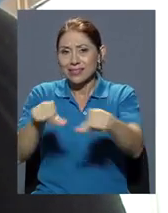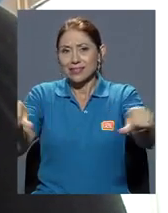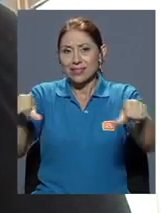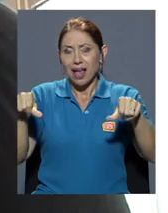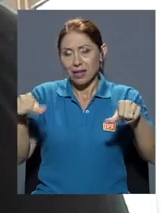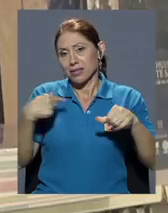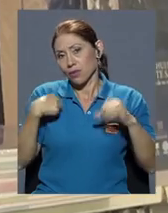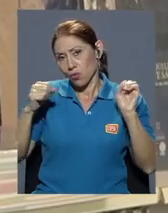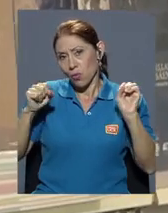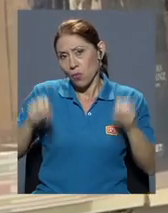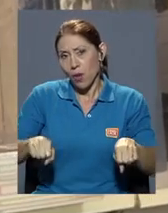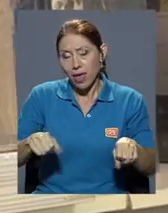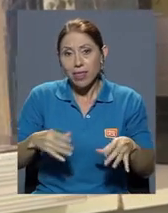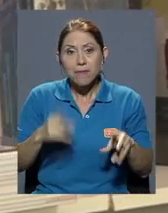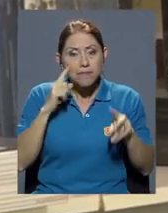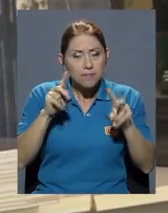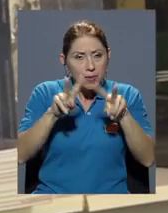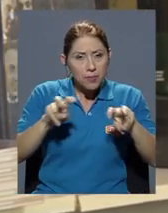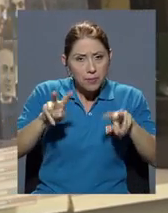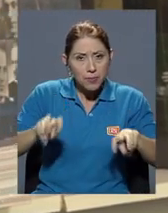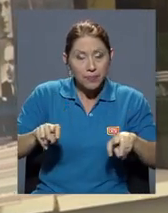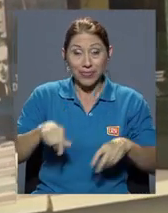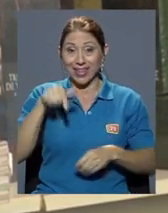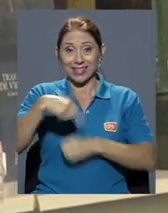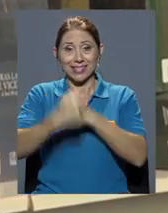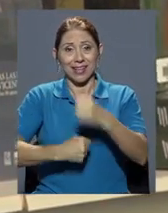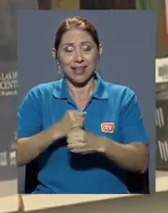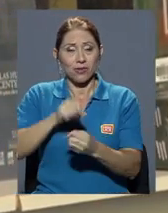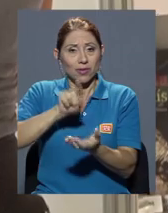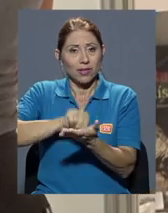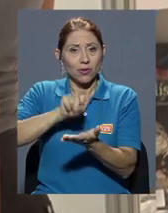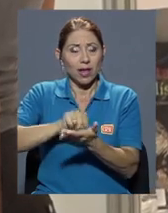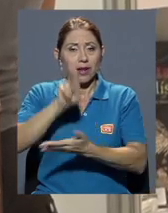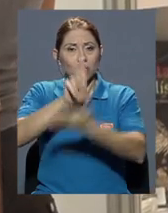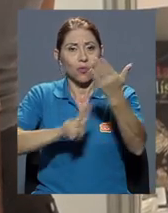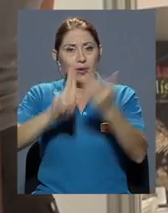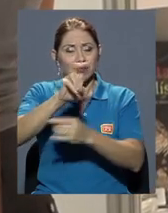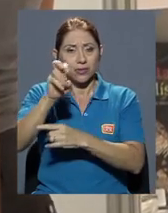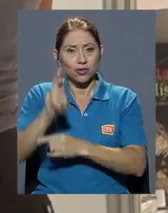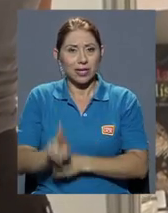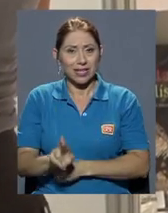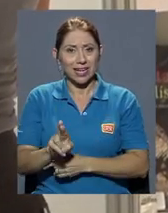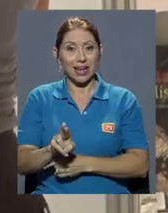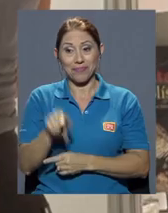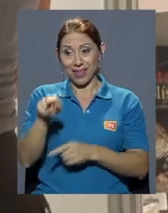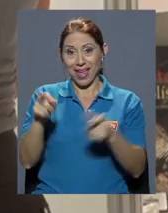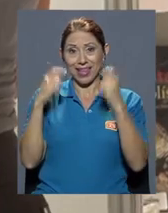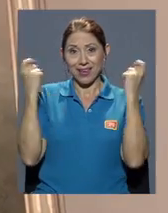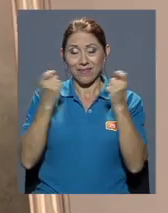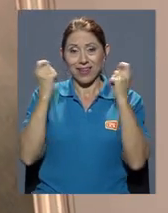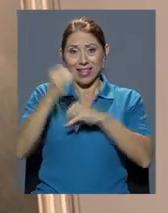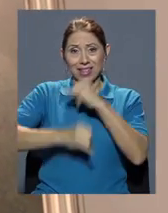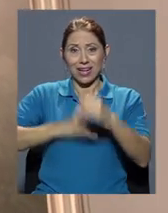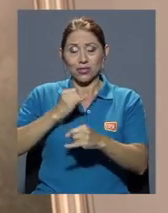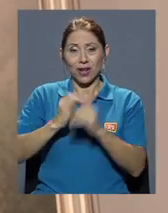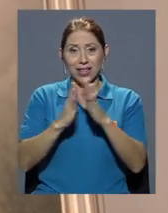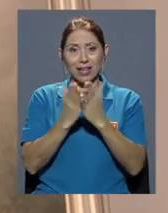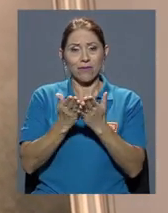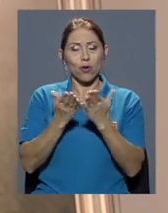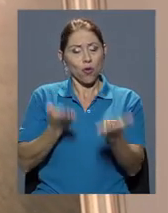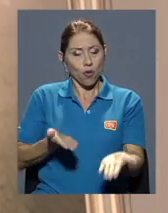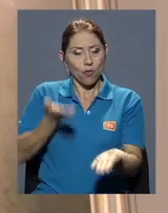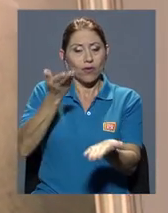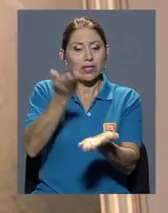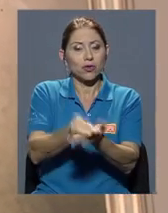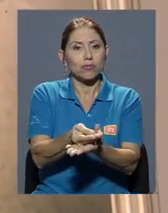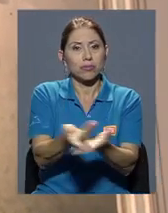puede meter a explorar. Este año la editorial Universidad de Costa Rica ofreció en la Feria Internacional del Libro novedades